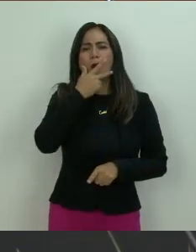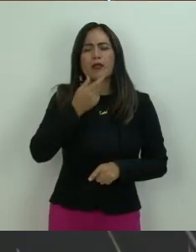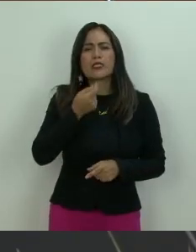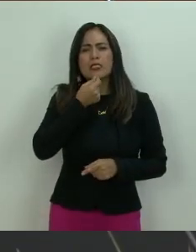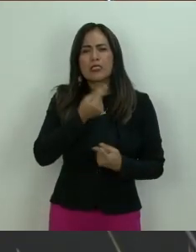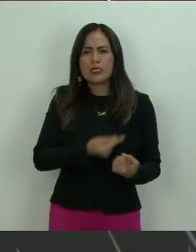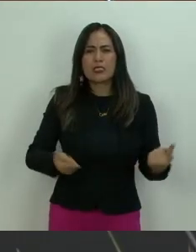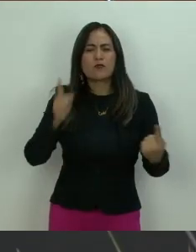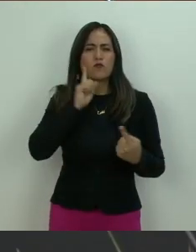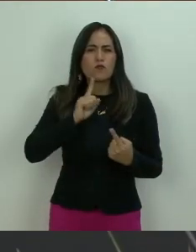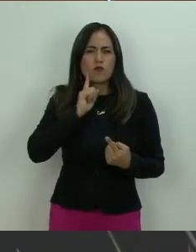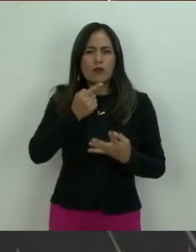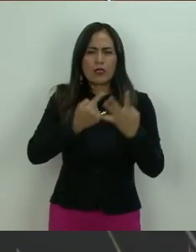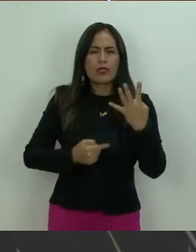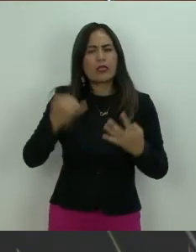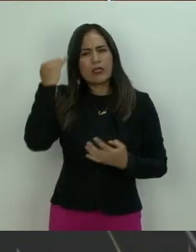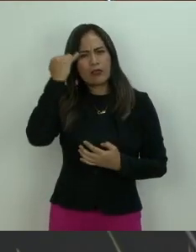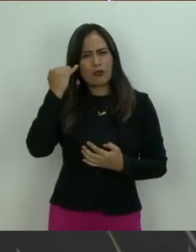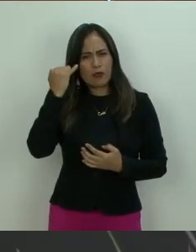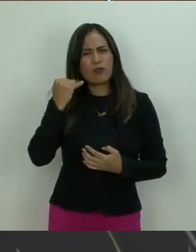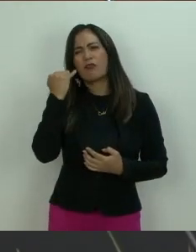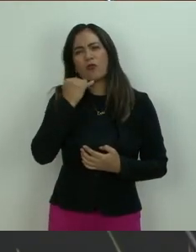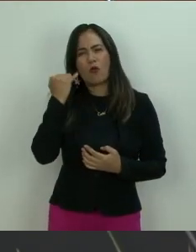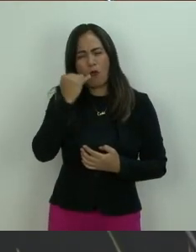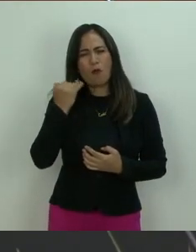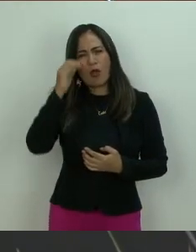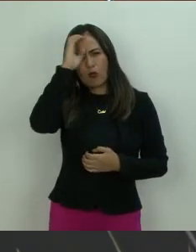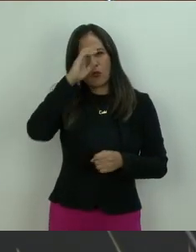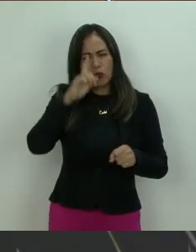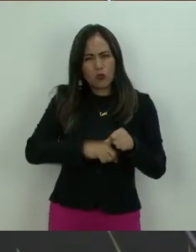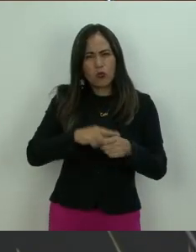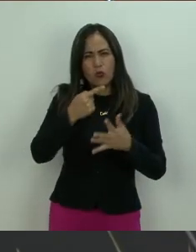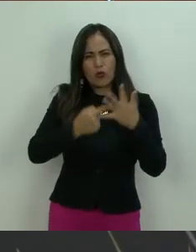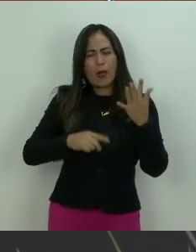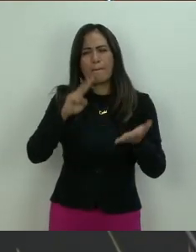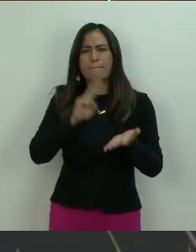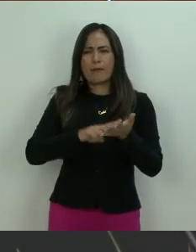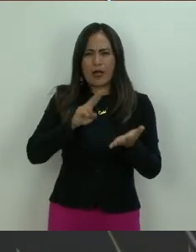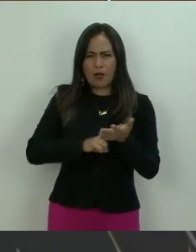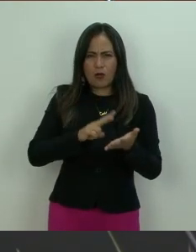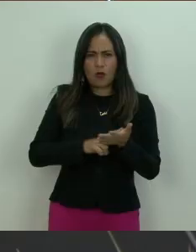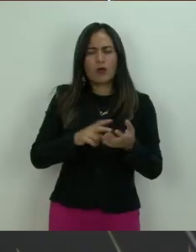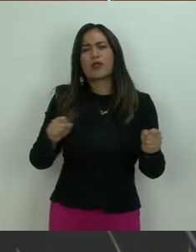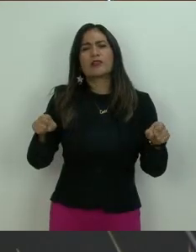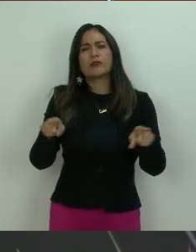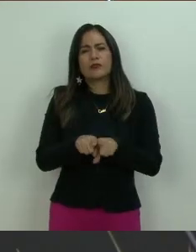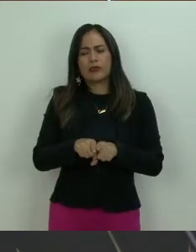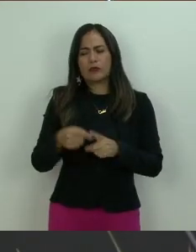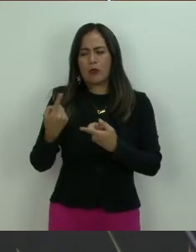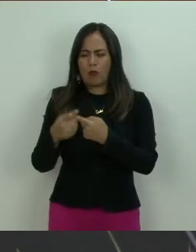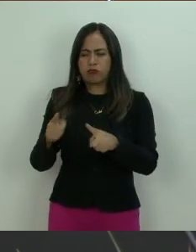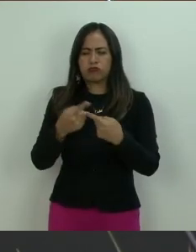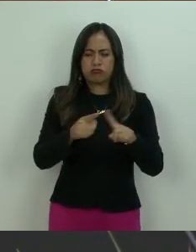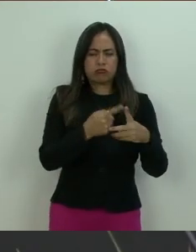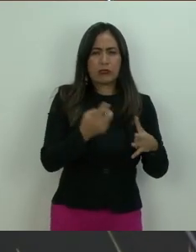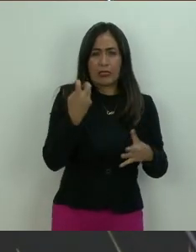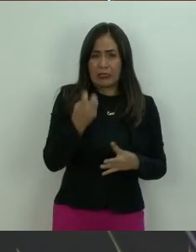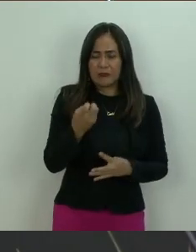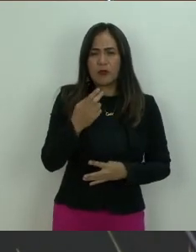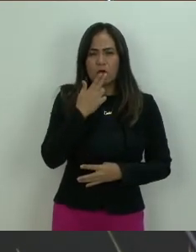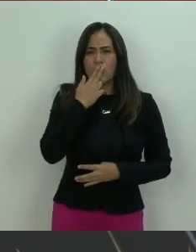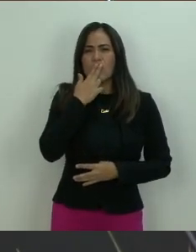sus culturas, idiomas, creencias y valores, y la apreciación y valor social de esa diversidad.